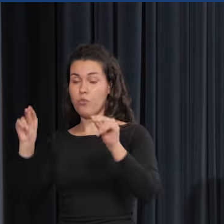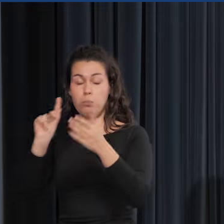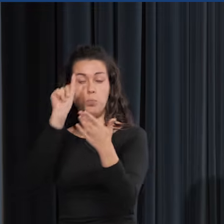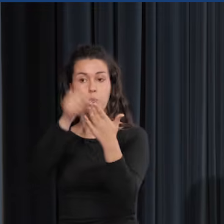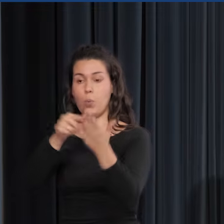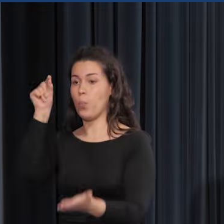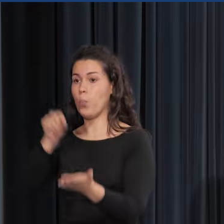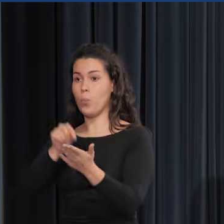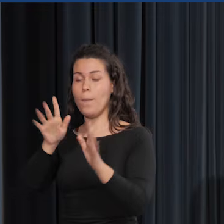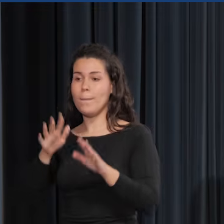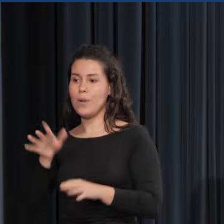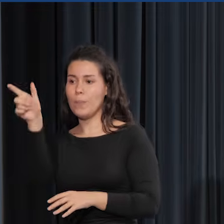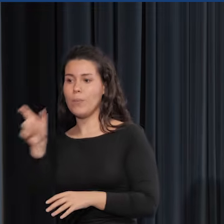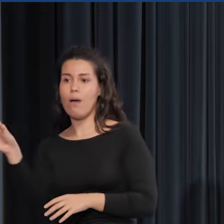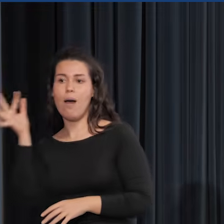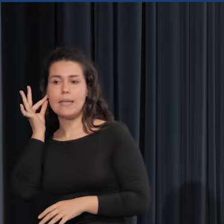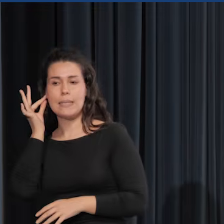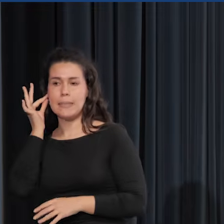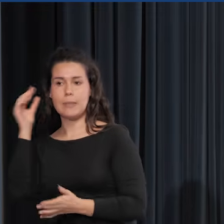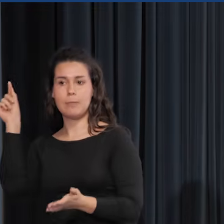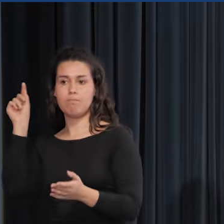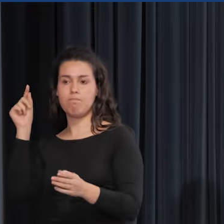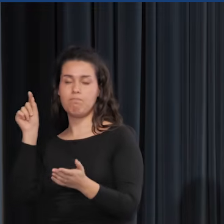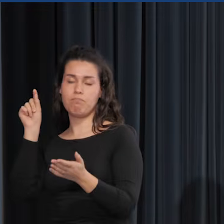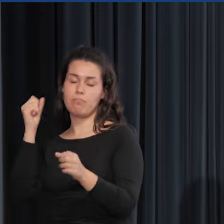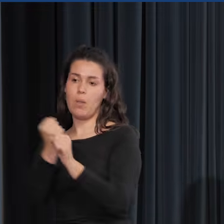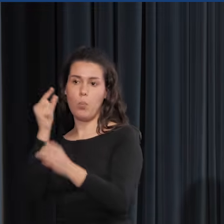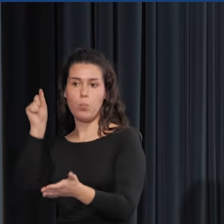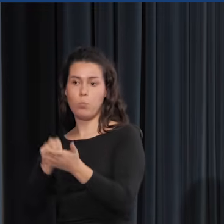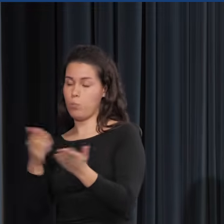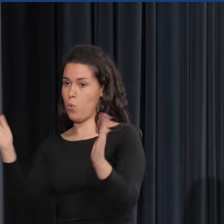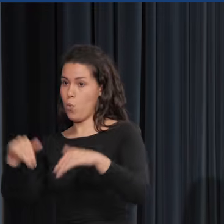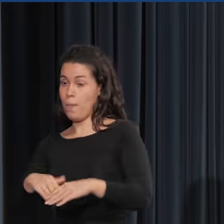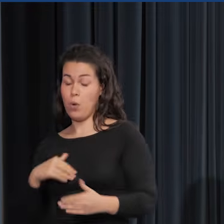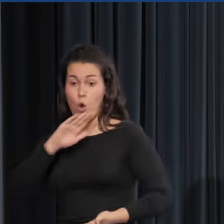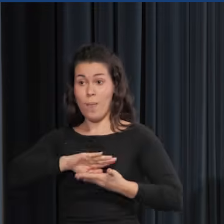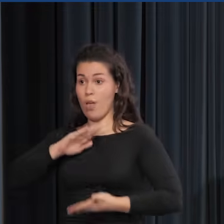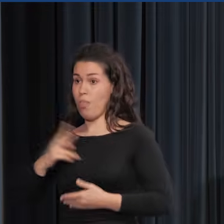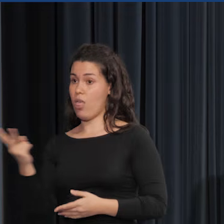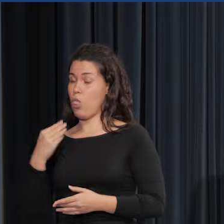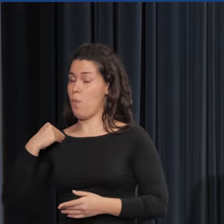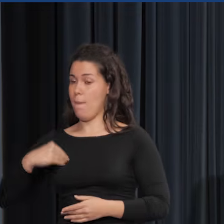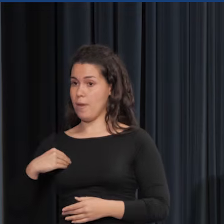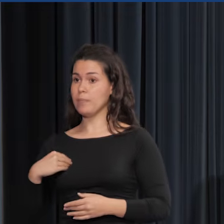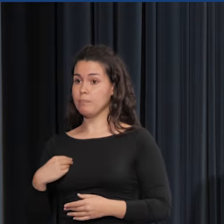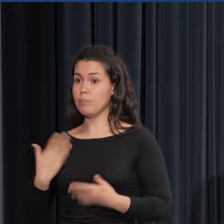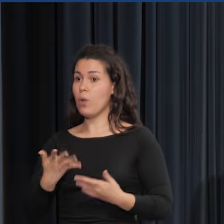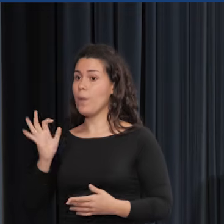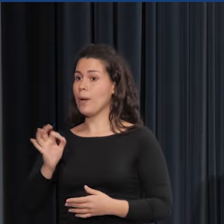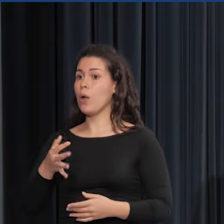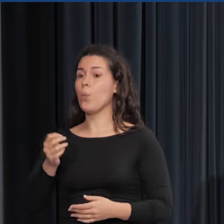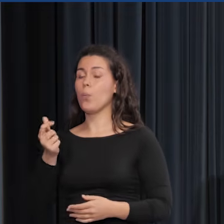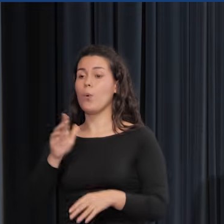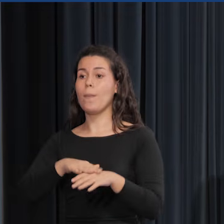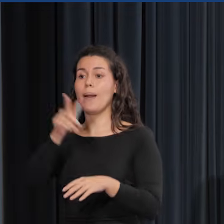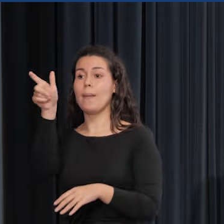inmediatamente y en cambio sus alumnas no, cuando ellas tienen las mismas competencias, ¿no? Por lo tanto, hay elementos discriminatorios del proceso